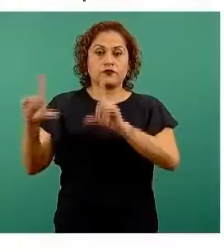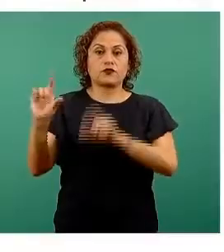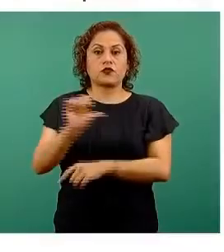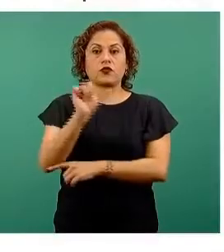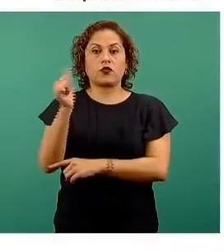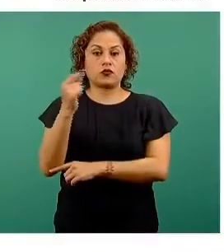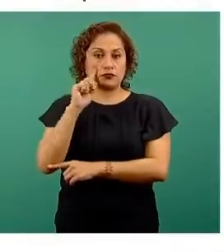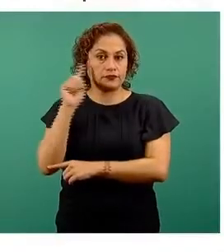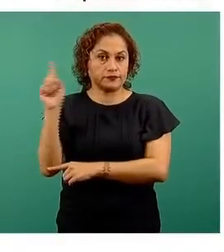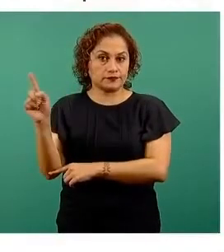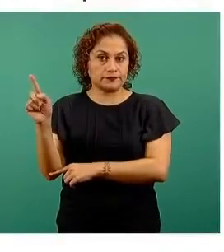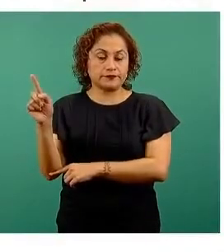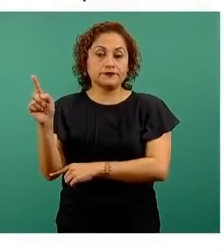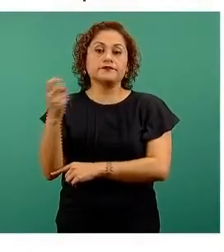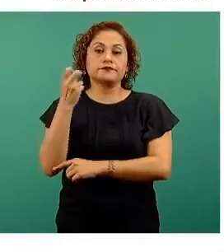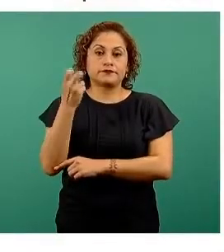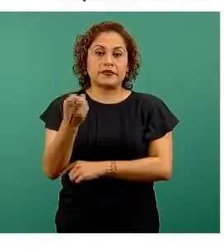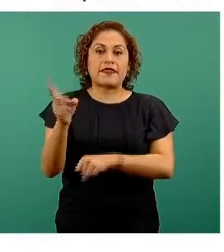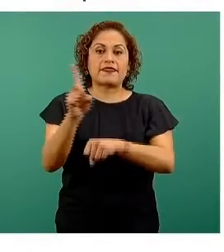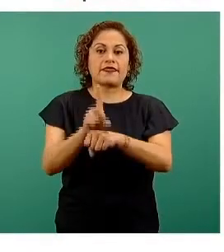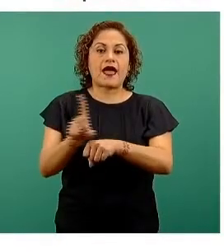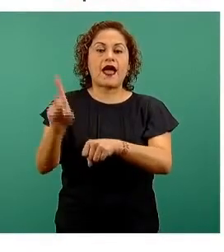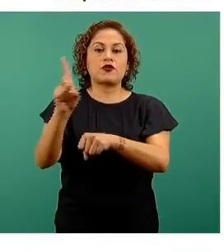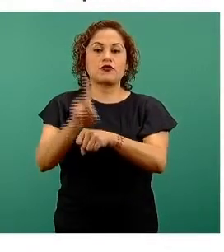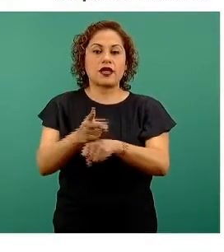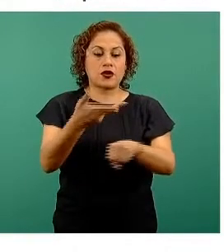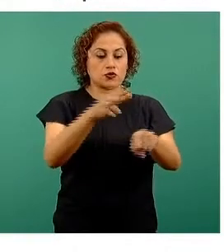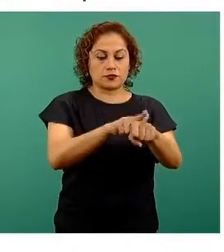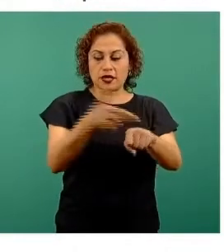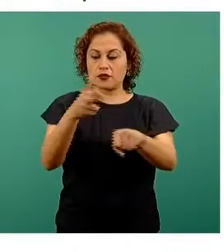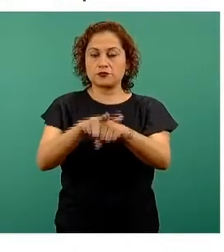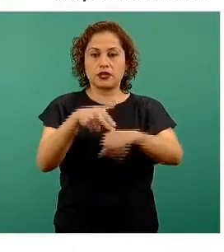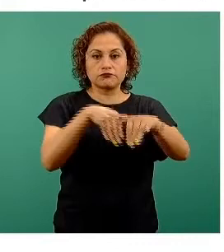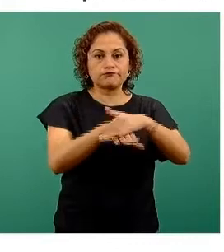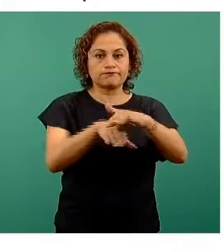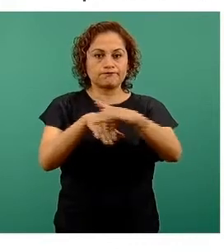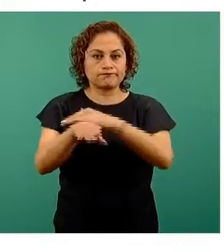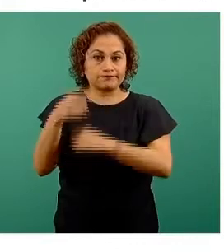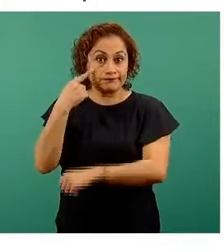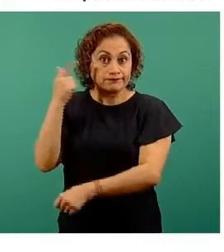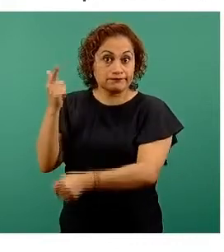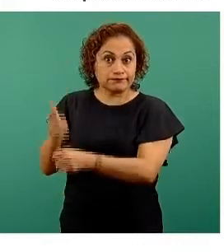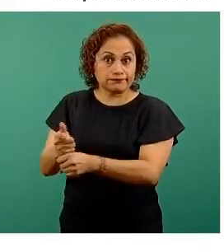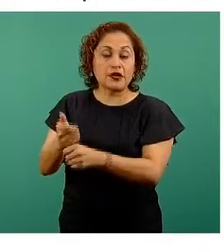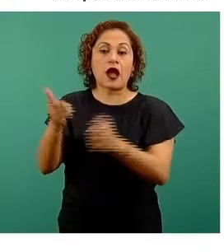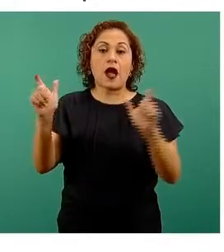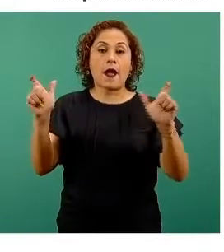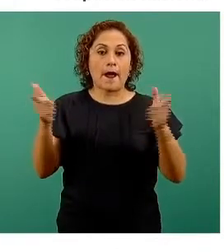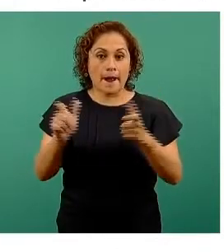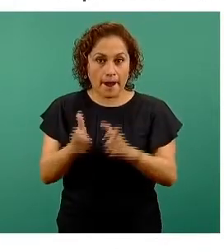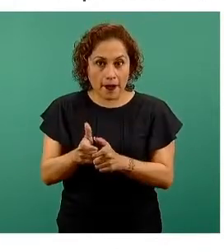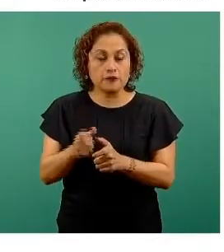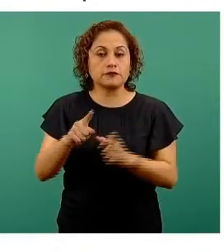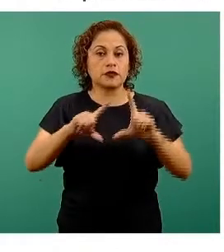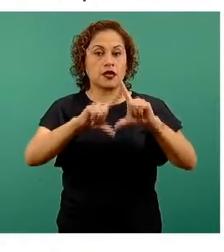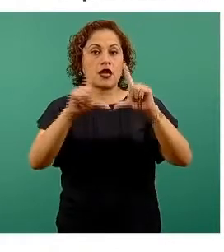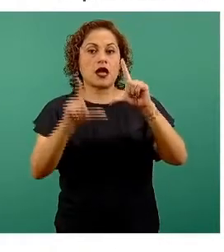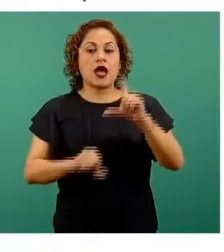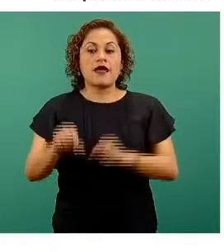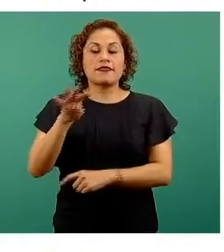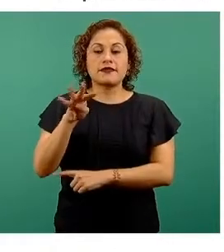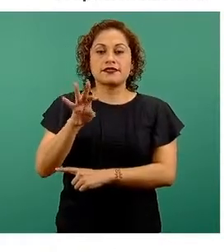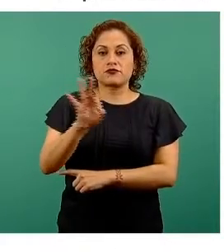diario de la hospitalización, la cual continúa disminuyendo para la media nacional, 19%, que es un